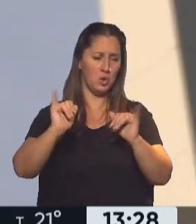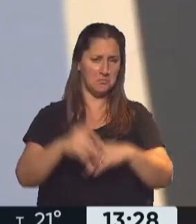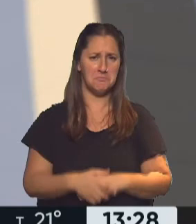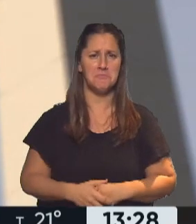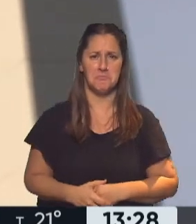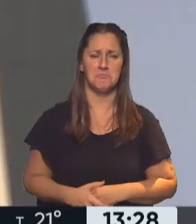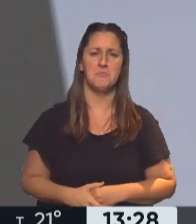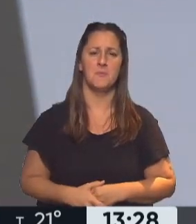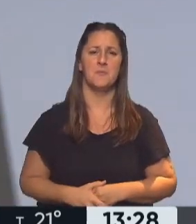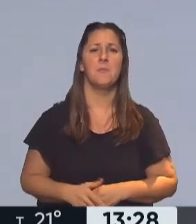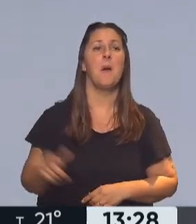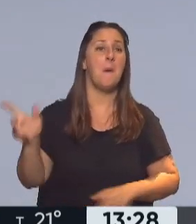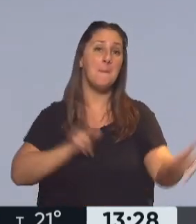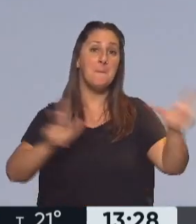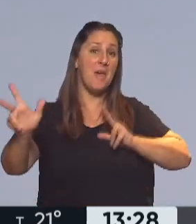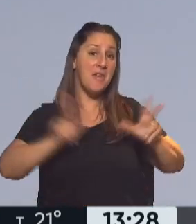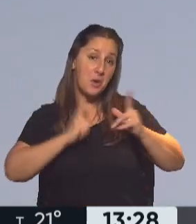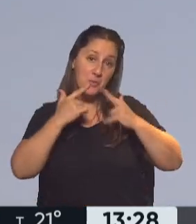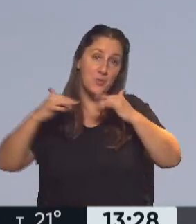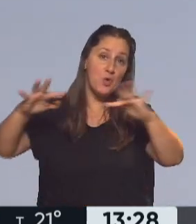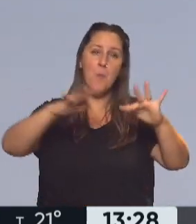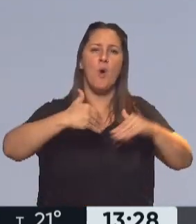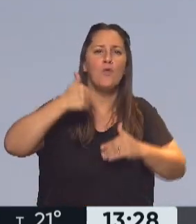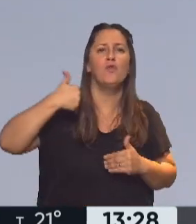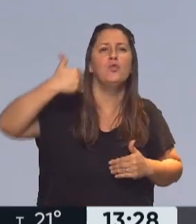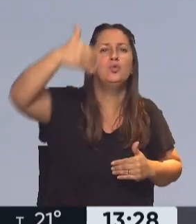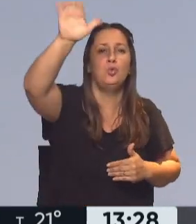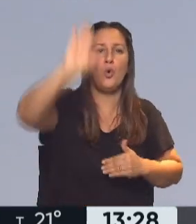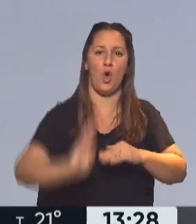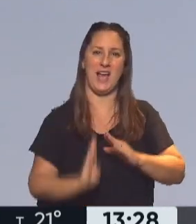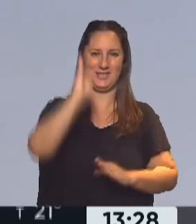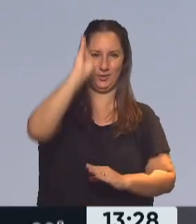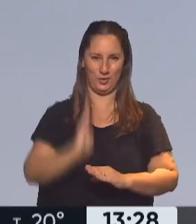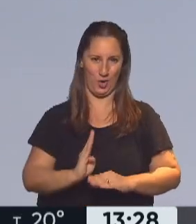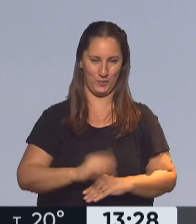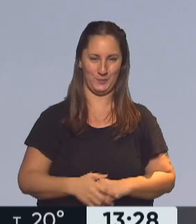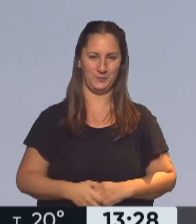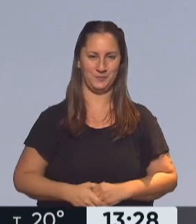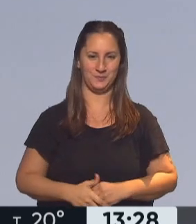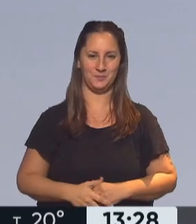Sí. Y me dijeron que van a colocar un ascensor más adelante, así que va a ser más fácil.